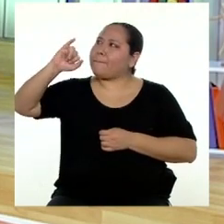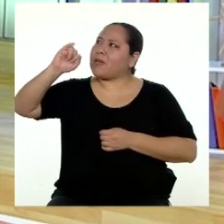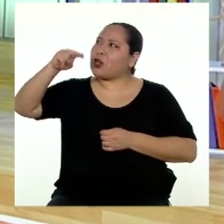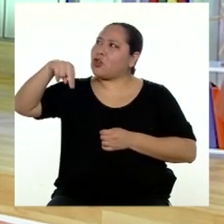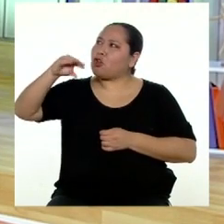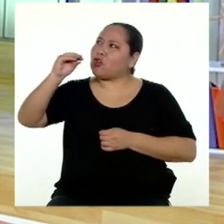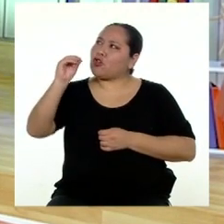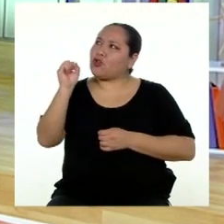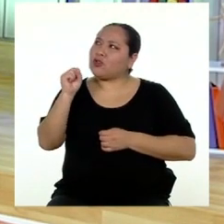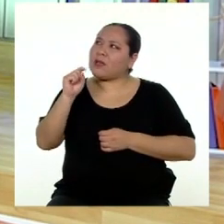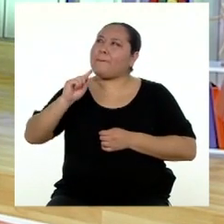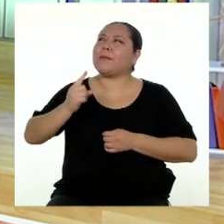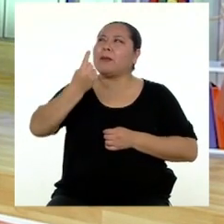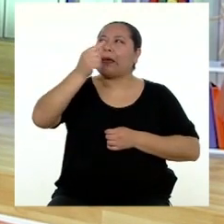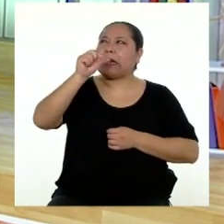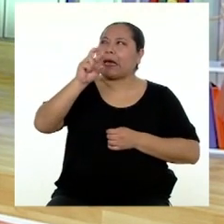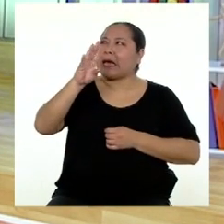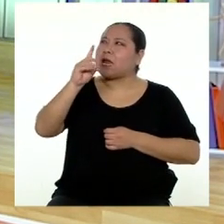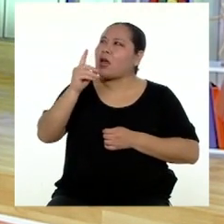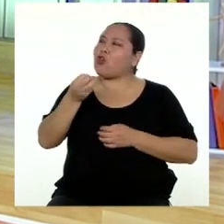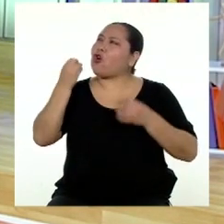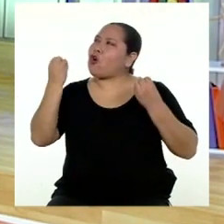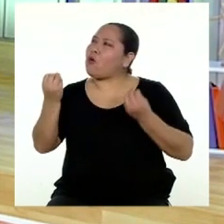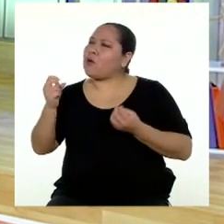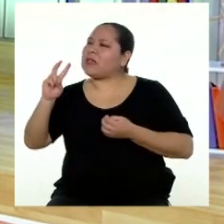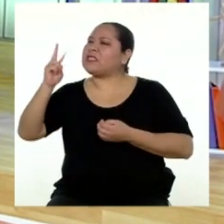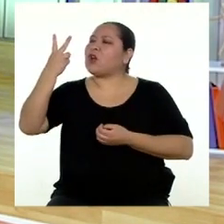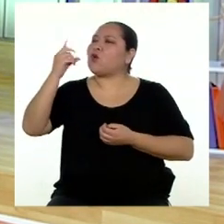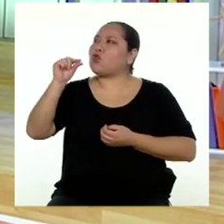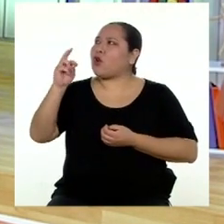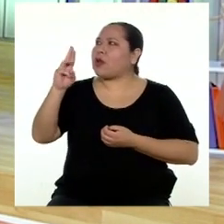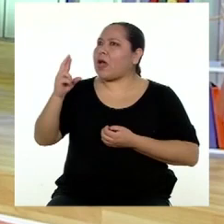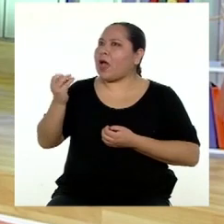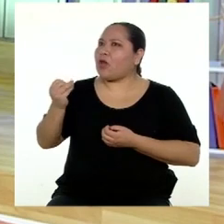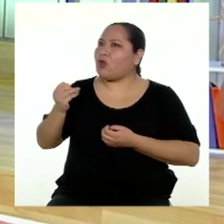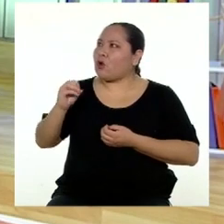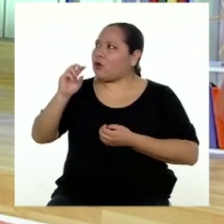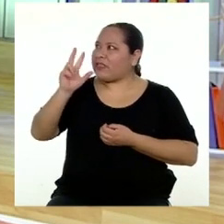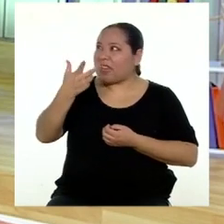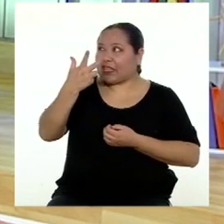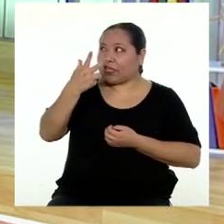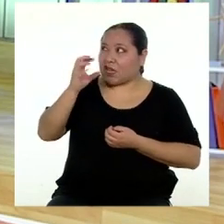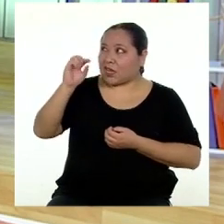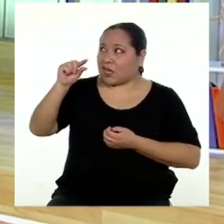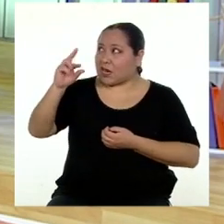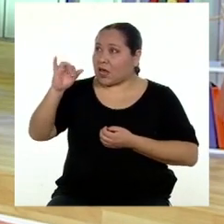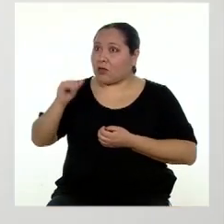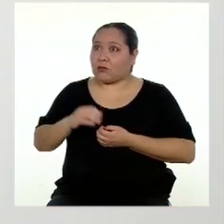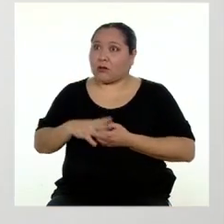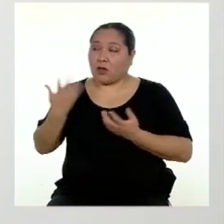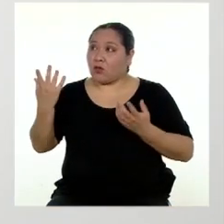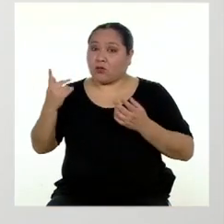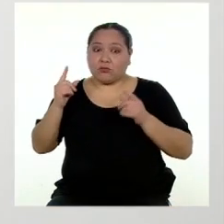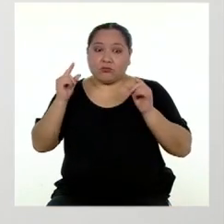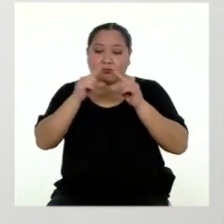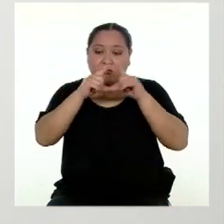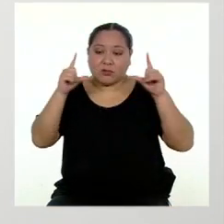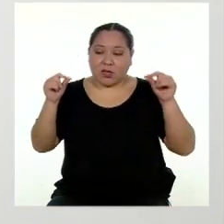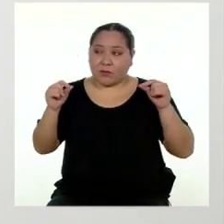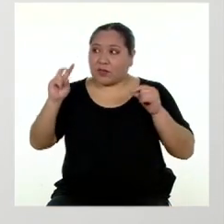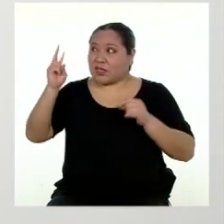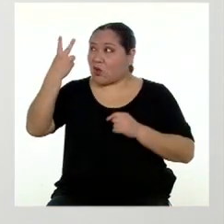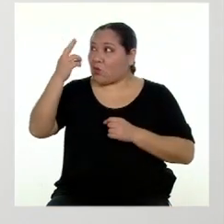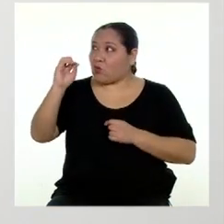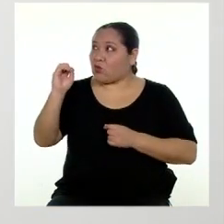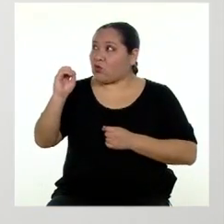¿Cómo sería un término de segundo grado o de tercero? ¡Ah! ¿Hay un término de segundo grado de secundaria? No, Yanira,